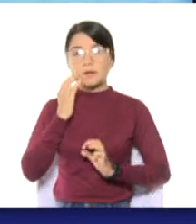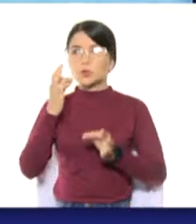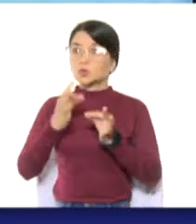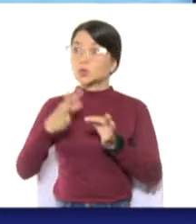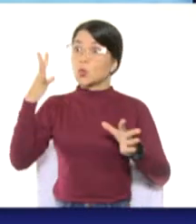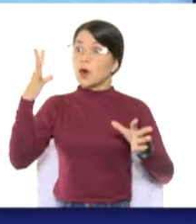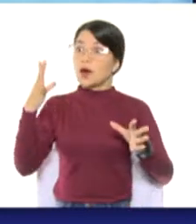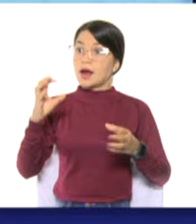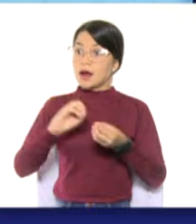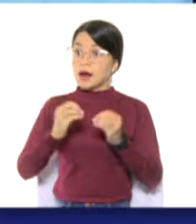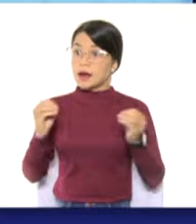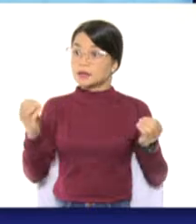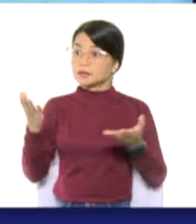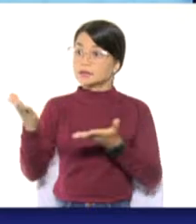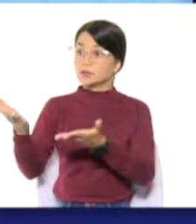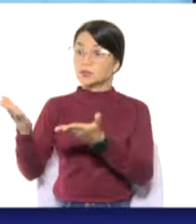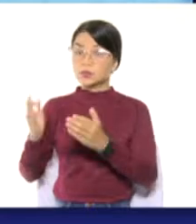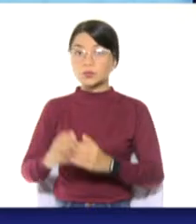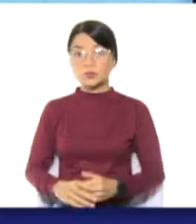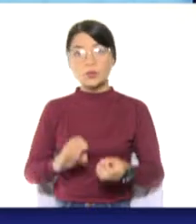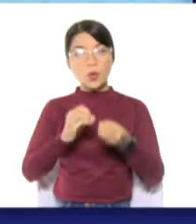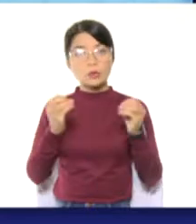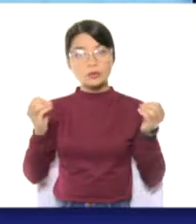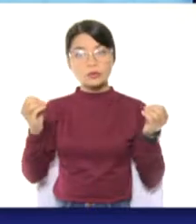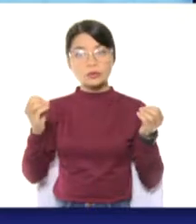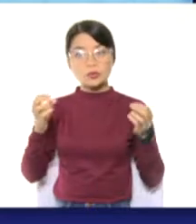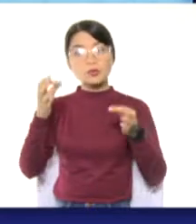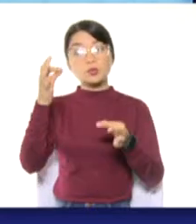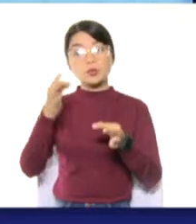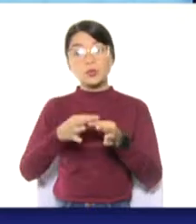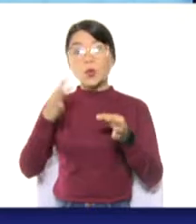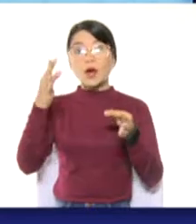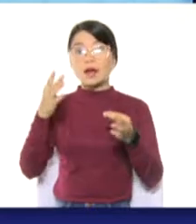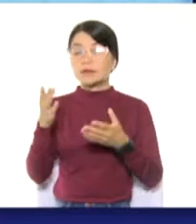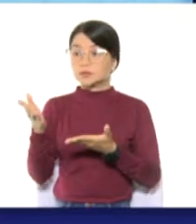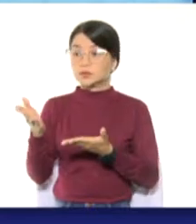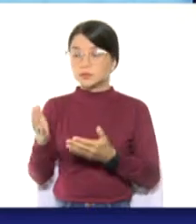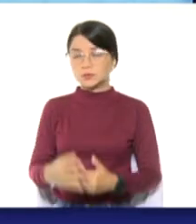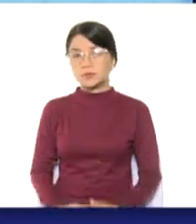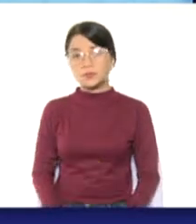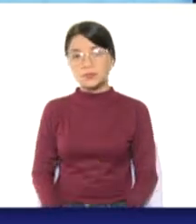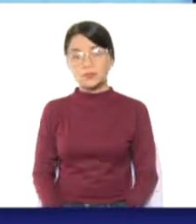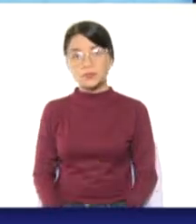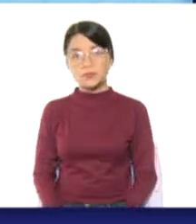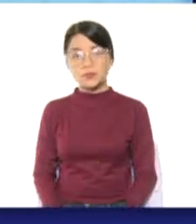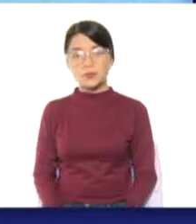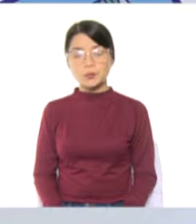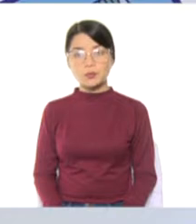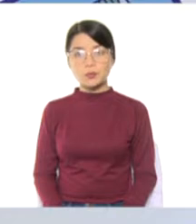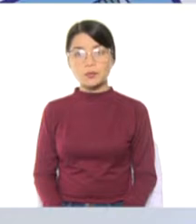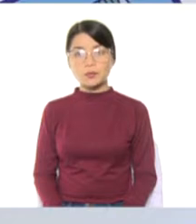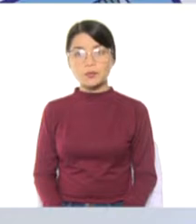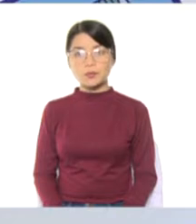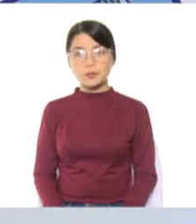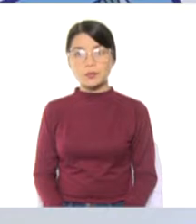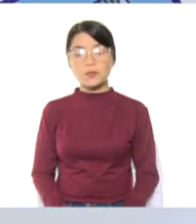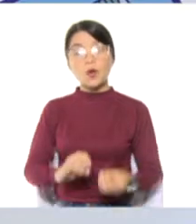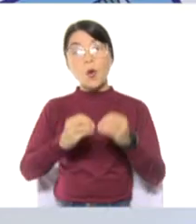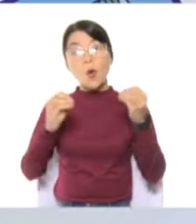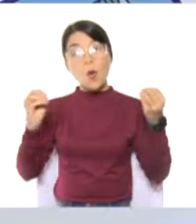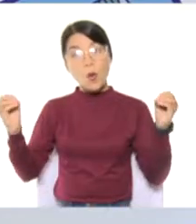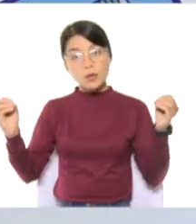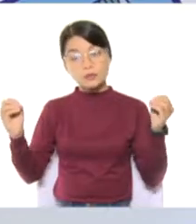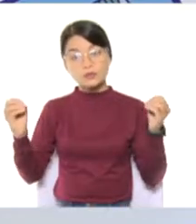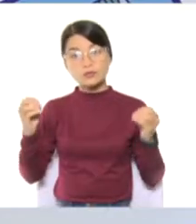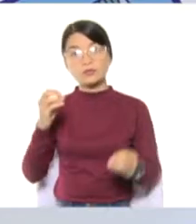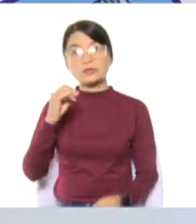O de pronto, ¿por qué me tuvo que pasar a mí? Cuando hablamos de las interrogativas, realmente lo que se espera es una respuesta, se hace